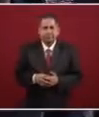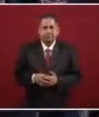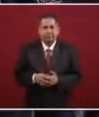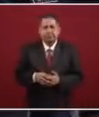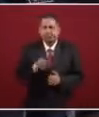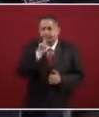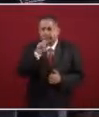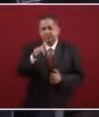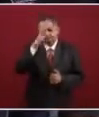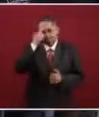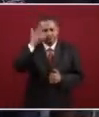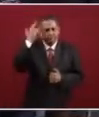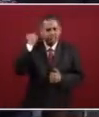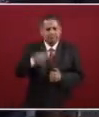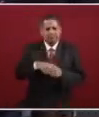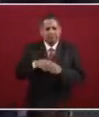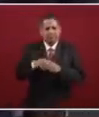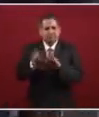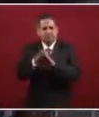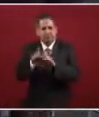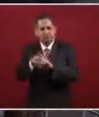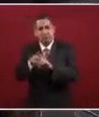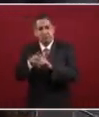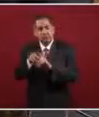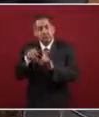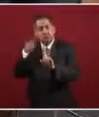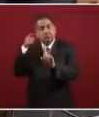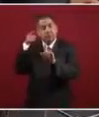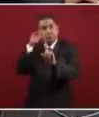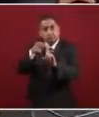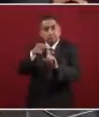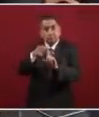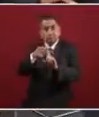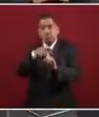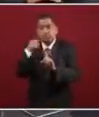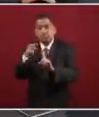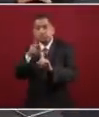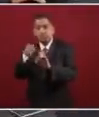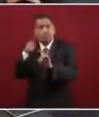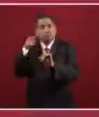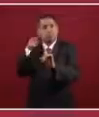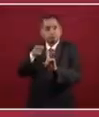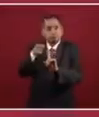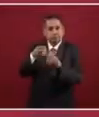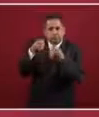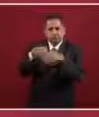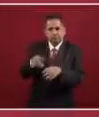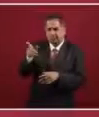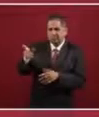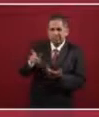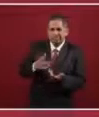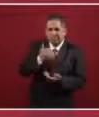como aquello de que si le ensartas, pierdes, y no, si no le ensartas, perdiste.